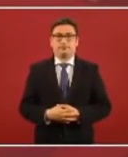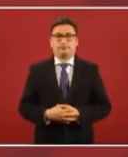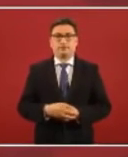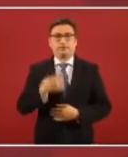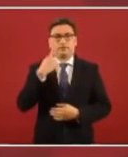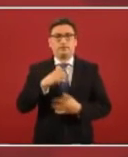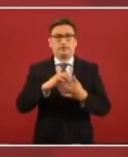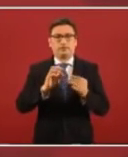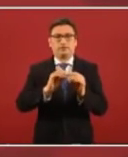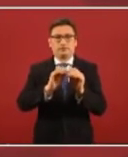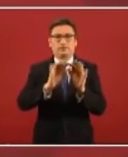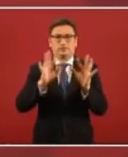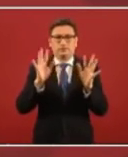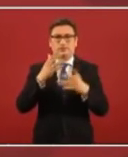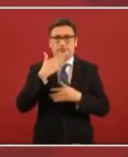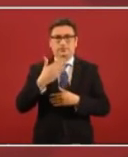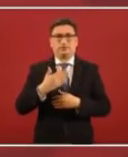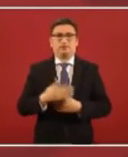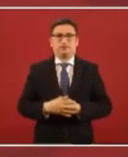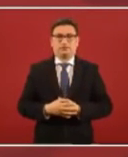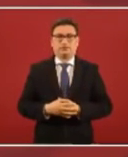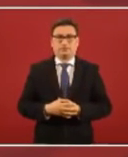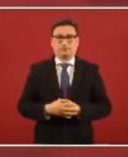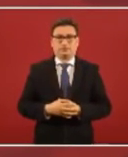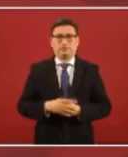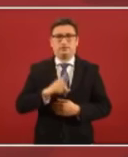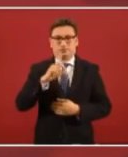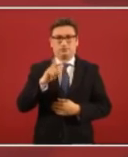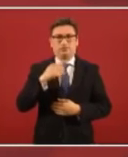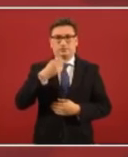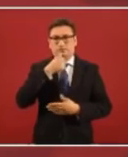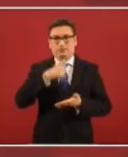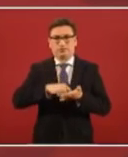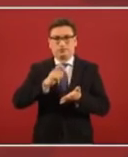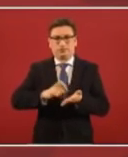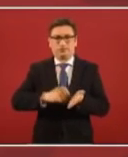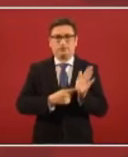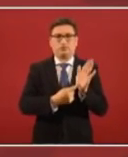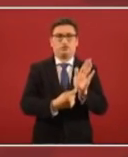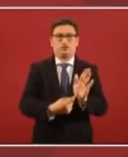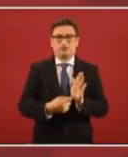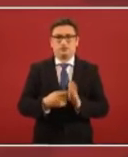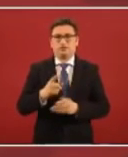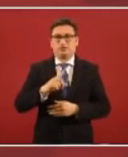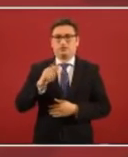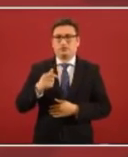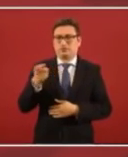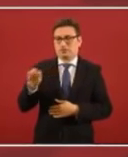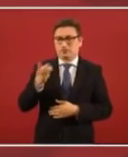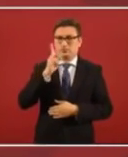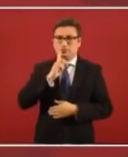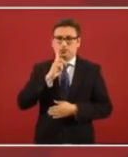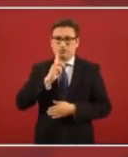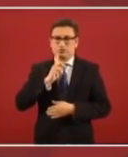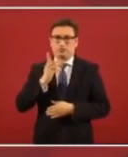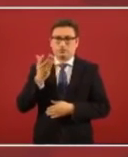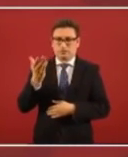se aclare bien, les voy a dar a conocer la carta. O sea, le pido a la señora que